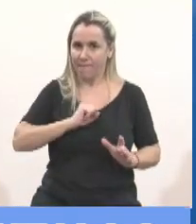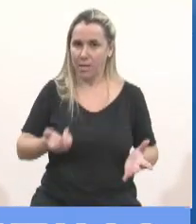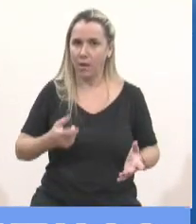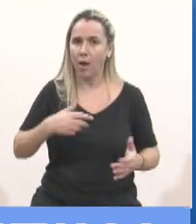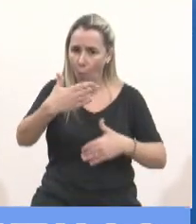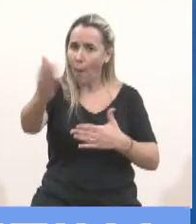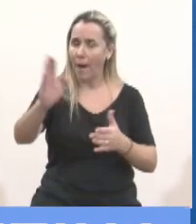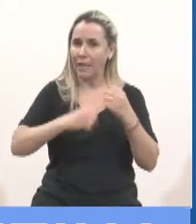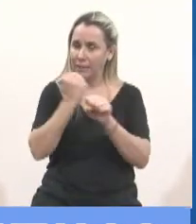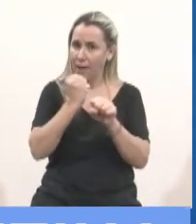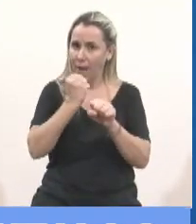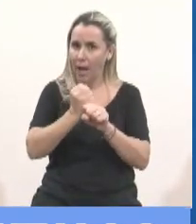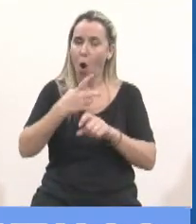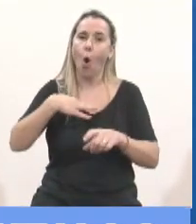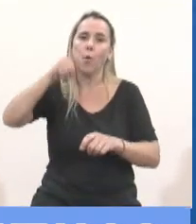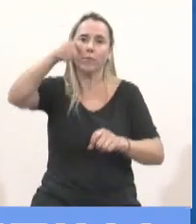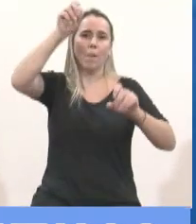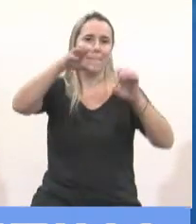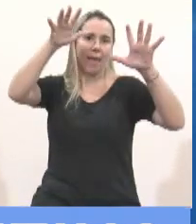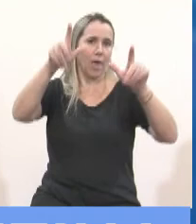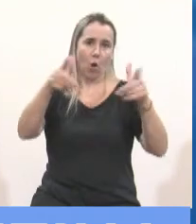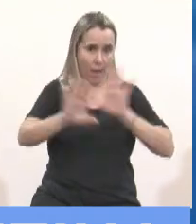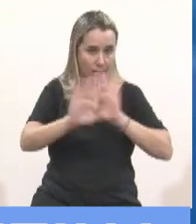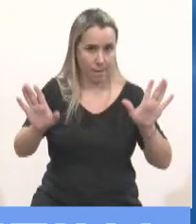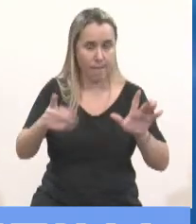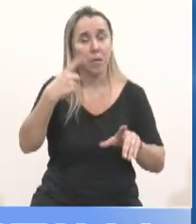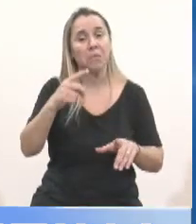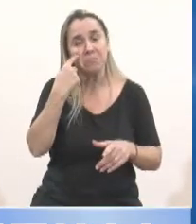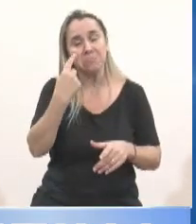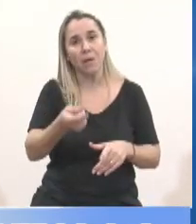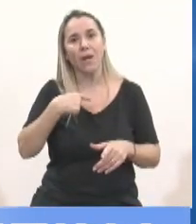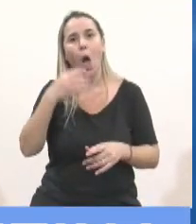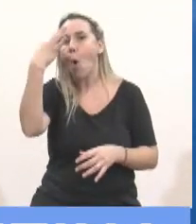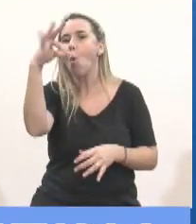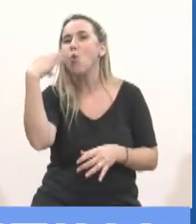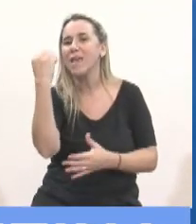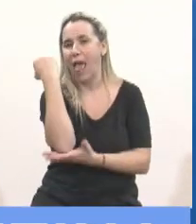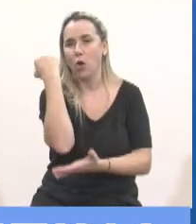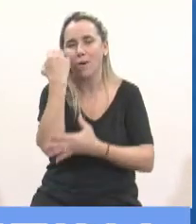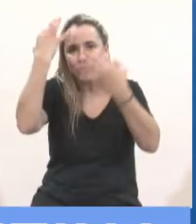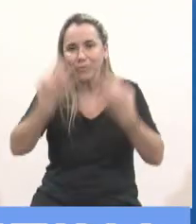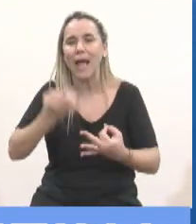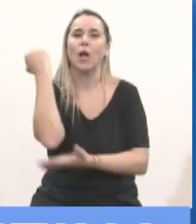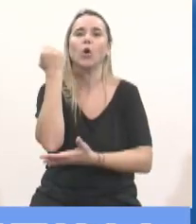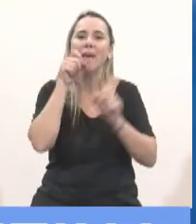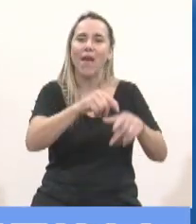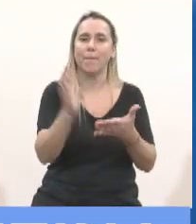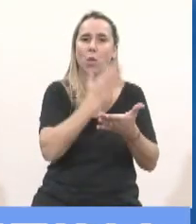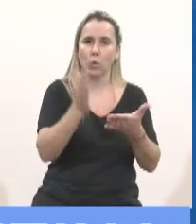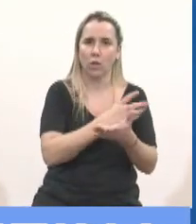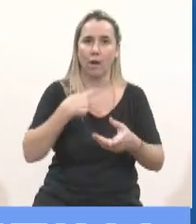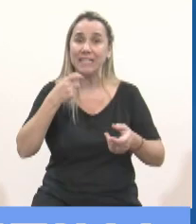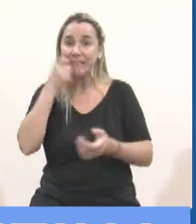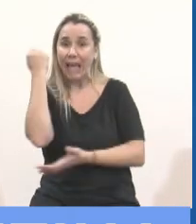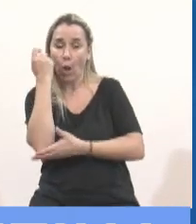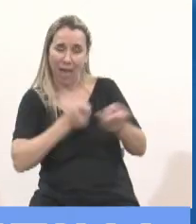hacerlo. No tenemos, obviamente, la varita mágica. Pero sabemos que la única economía que es cierta es la economía de la producción. La economía de la especulación ya nos llevó